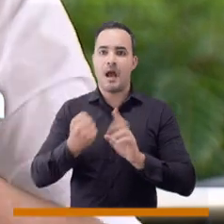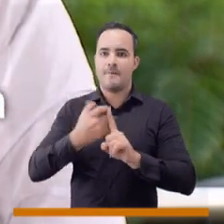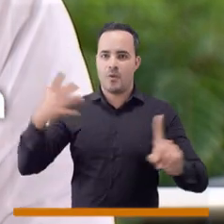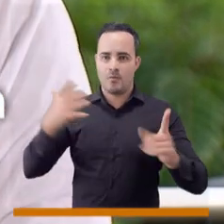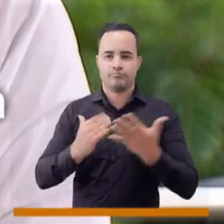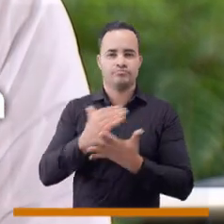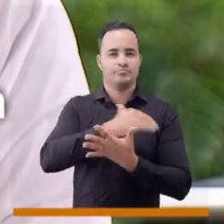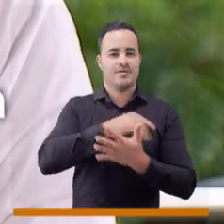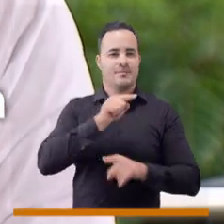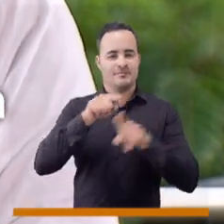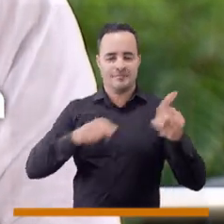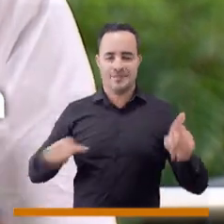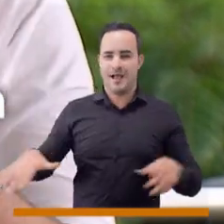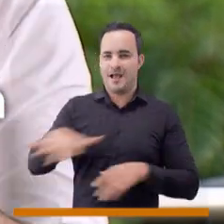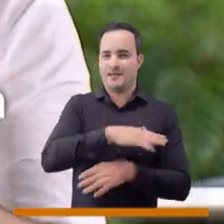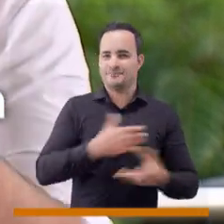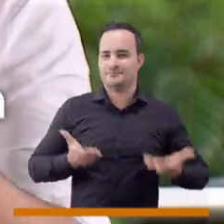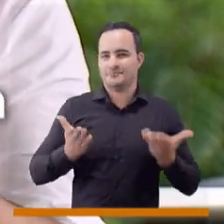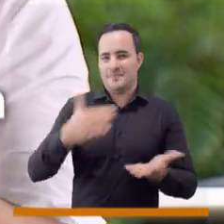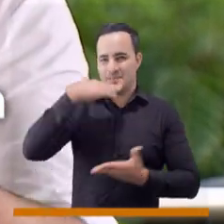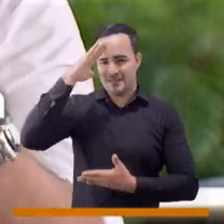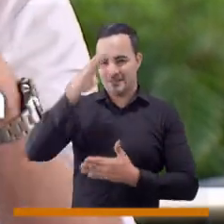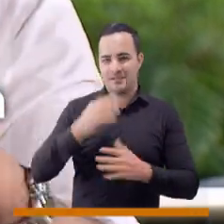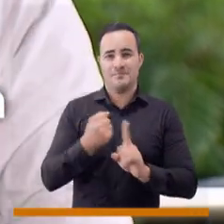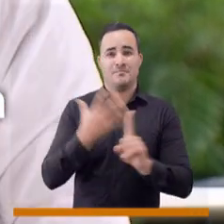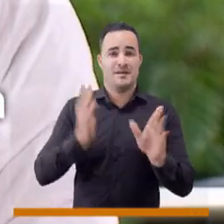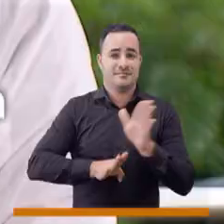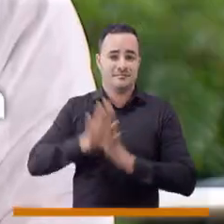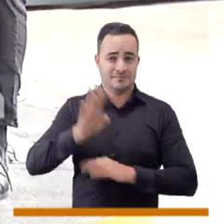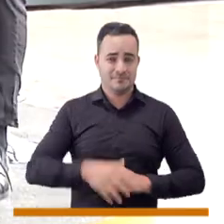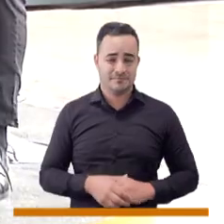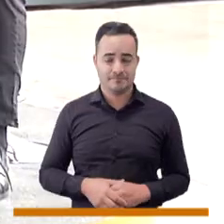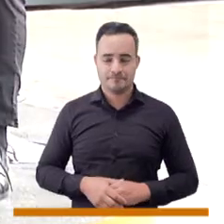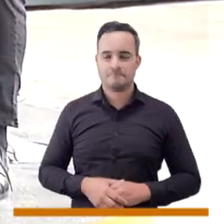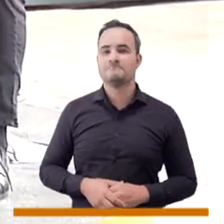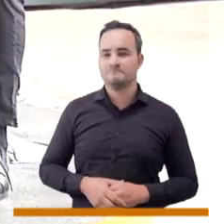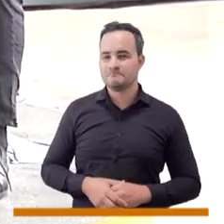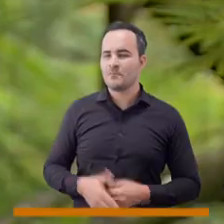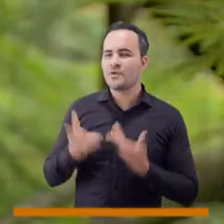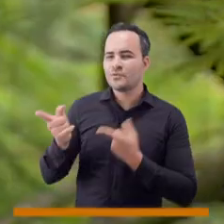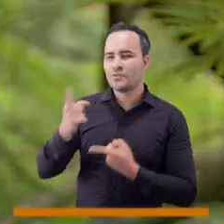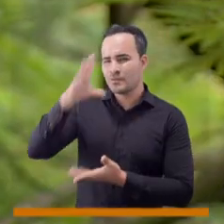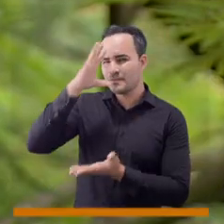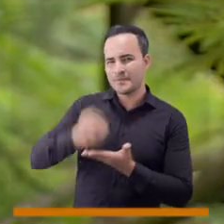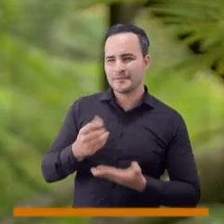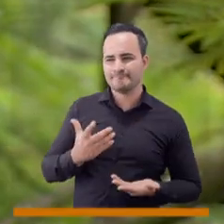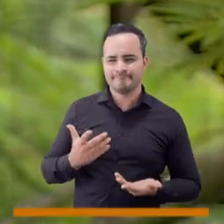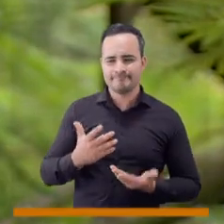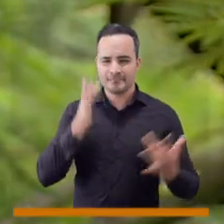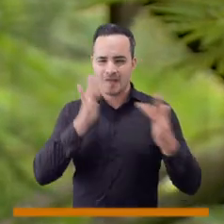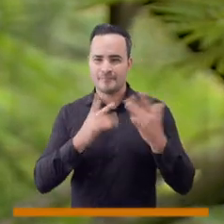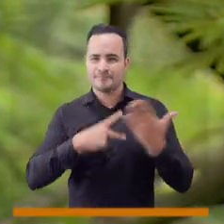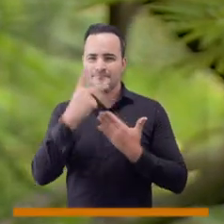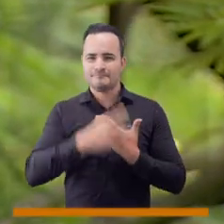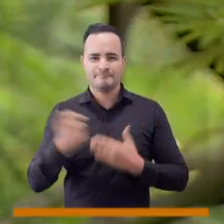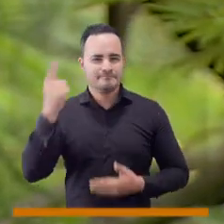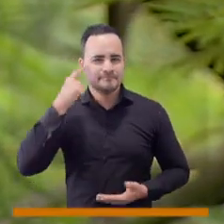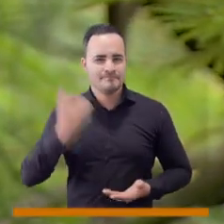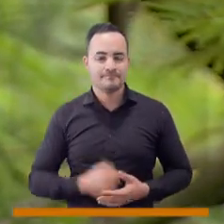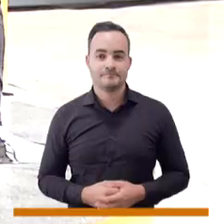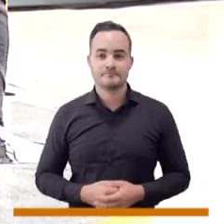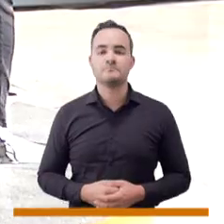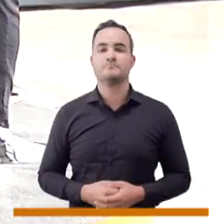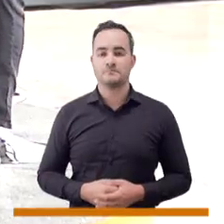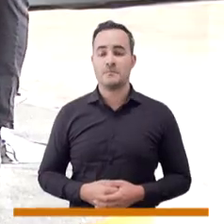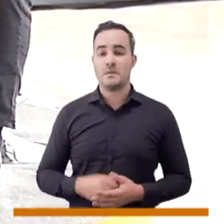que se transversalicen en una verdadera necesidad para la ciudad de Medellín. Abogado Roldán, su opinión sobre ese